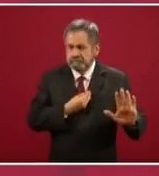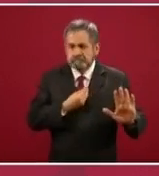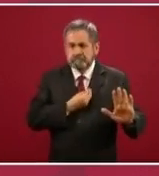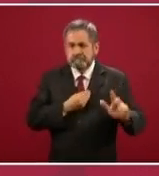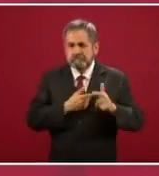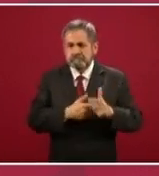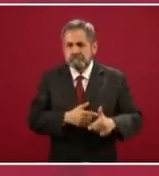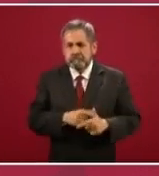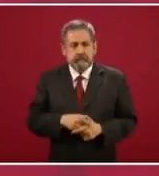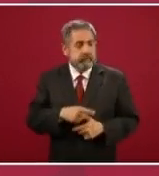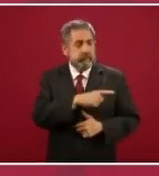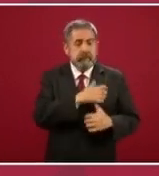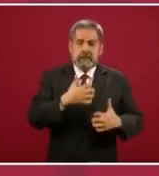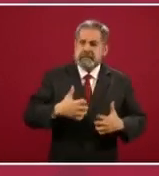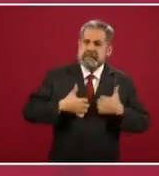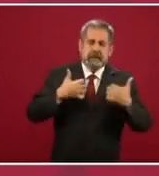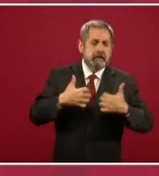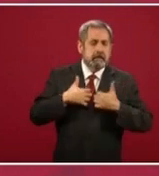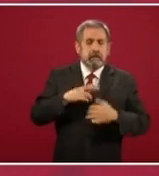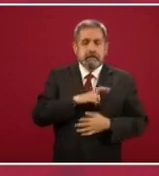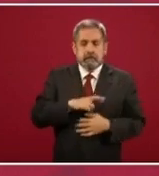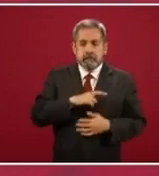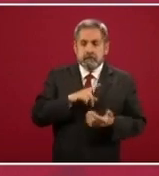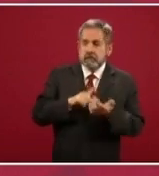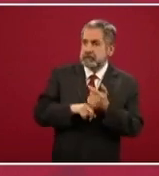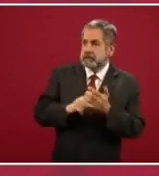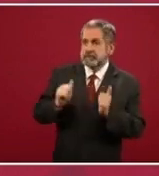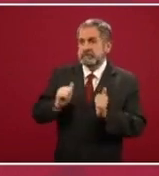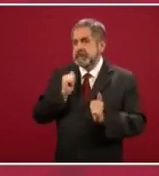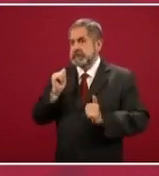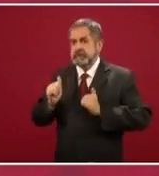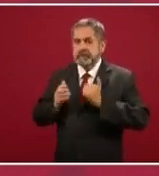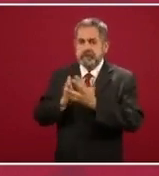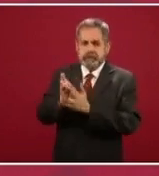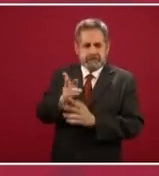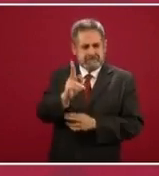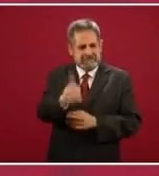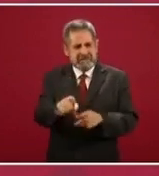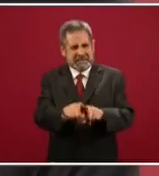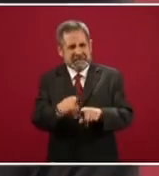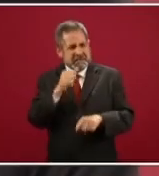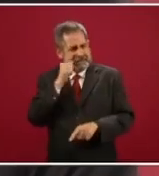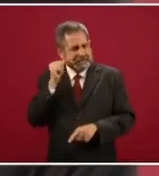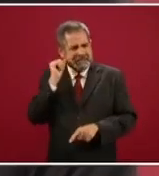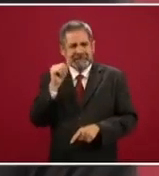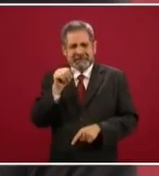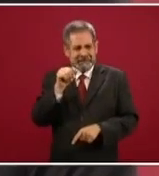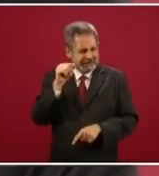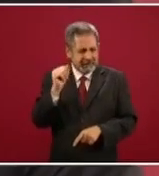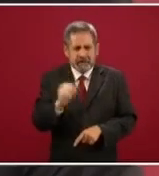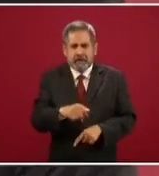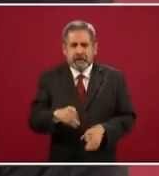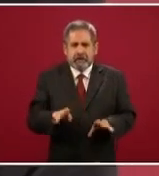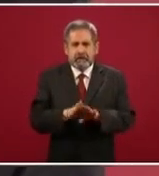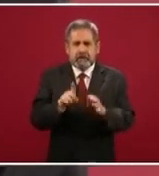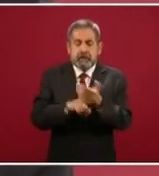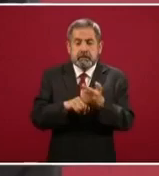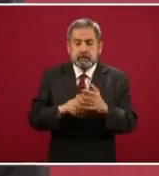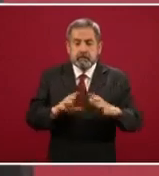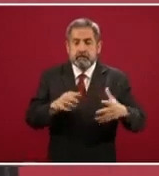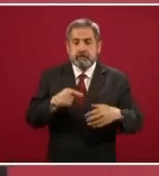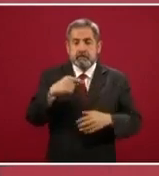Se encaraman, se montan en cualquier movimiento, como pasó ahora, que de repente se